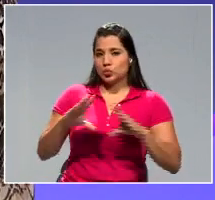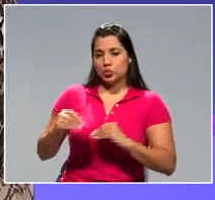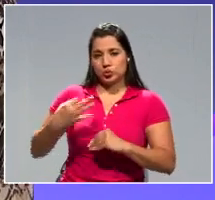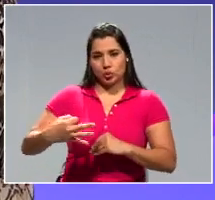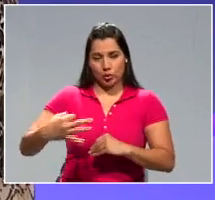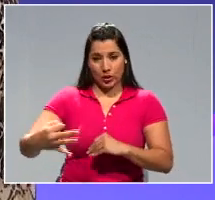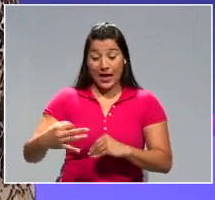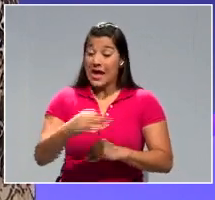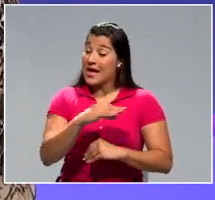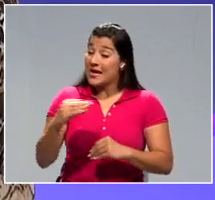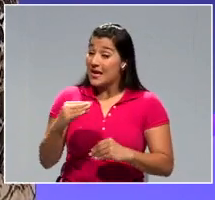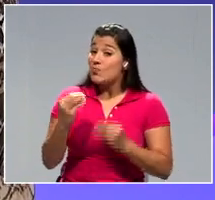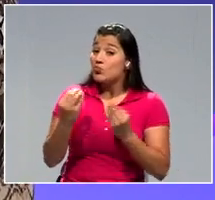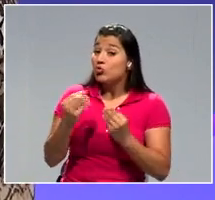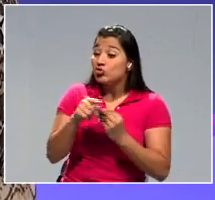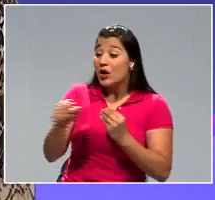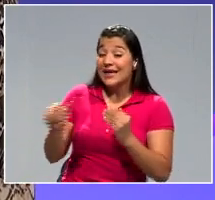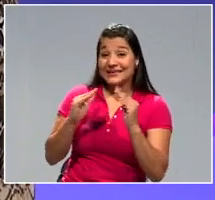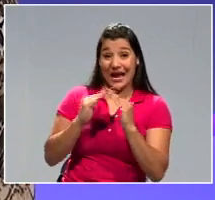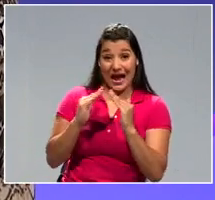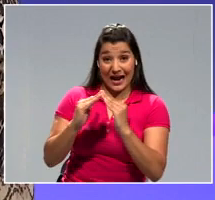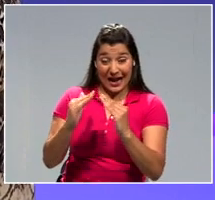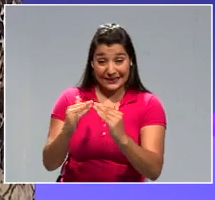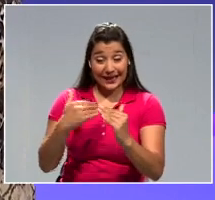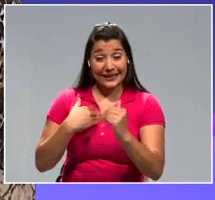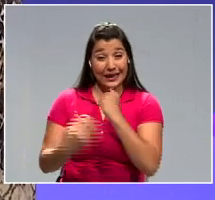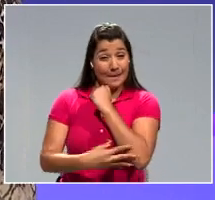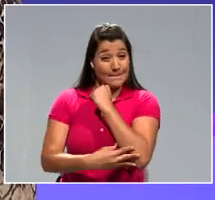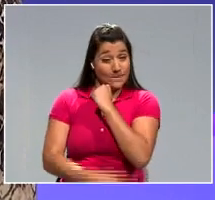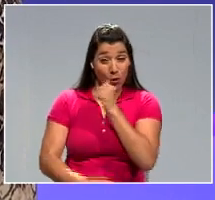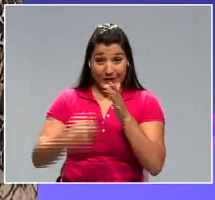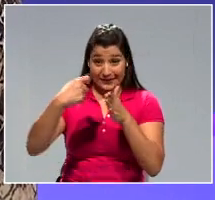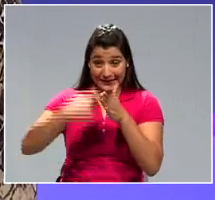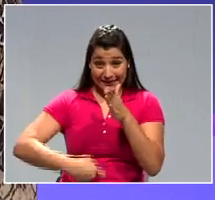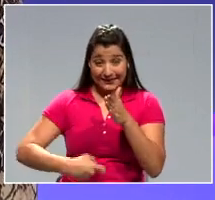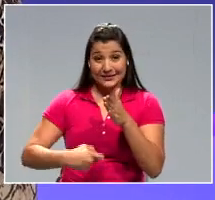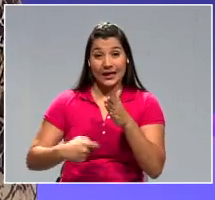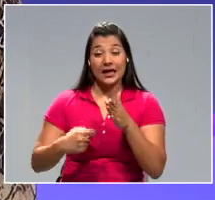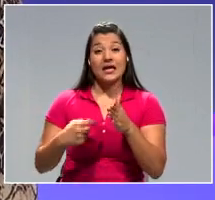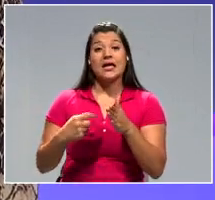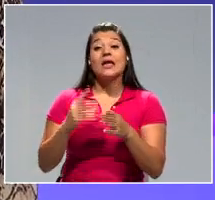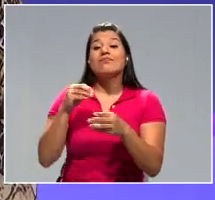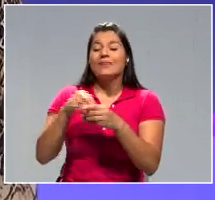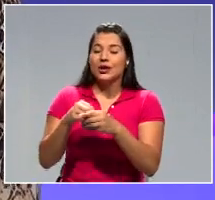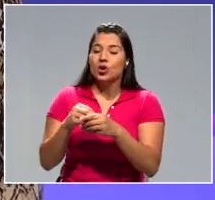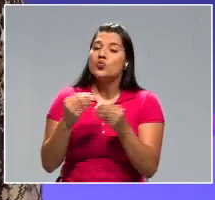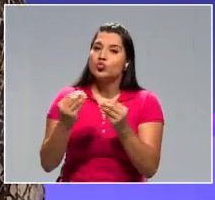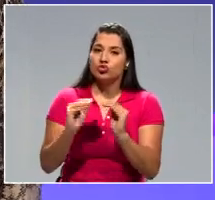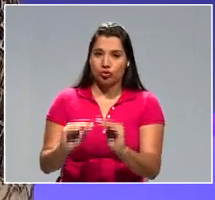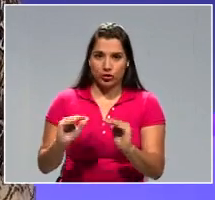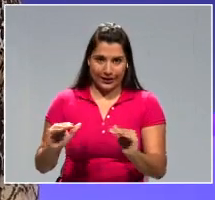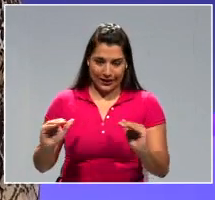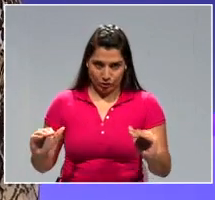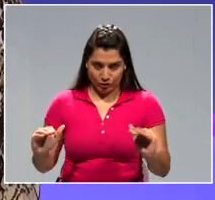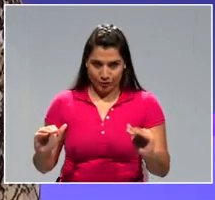es que muchos de estos hogares en condiciones de pobreza extrema están compuestos por niños. Gran